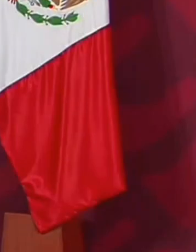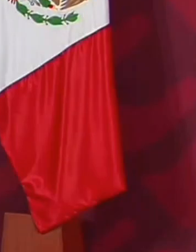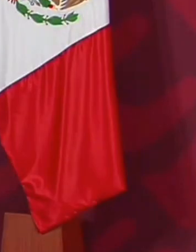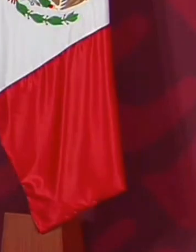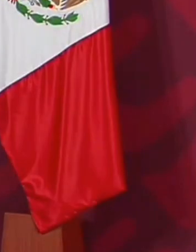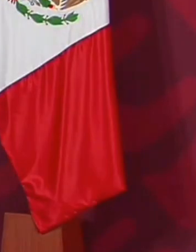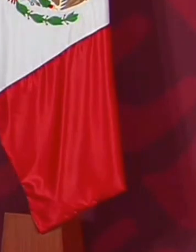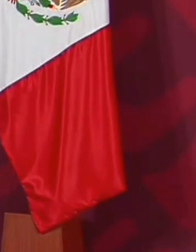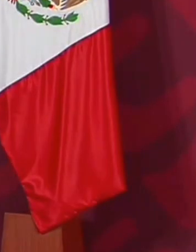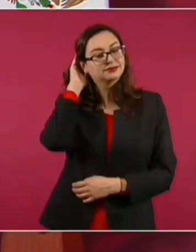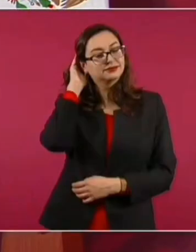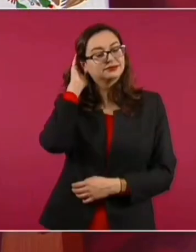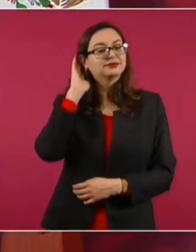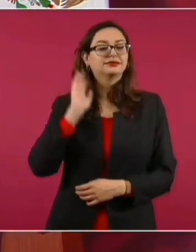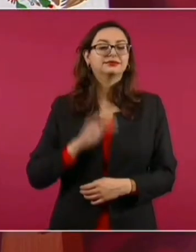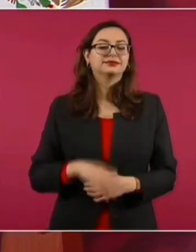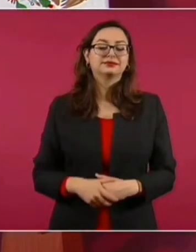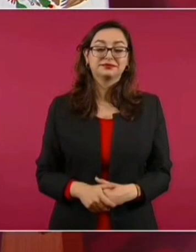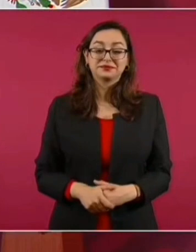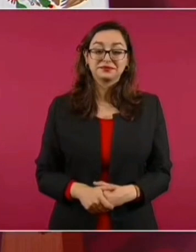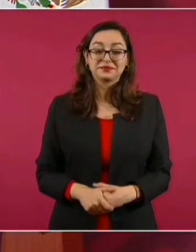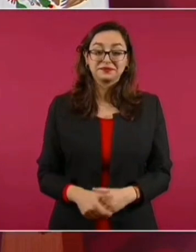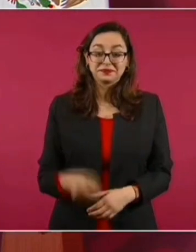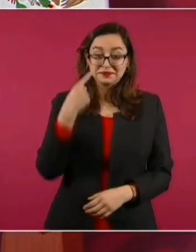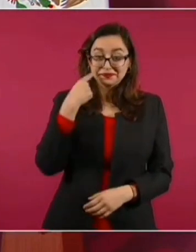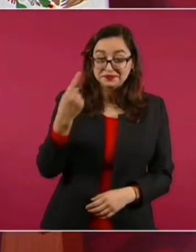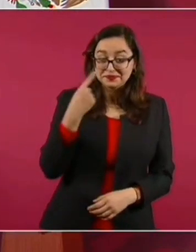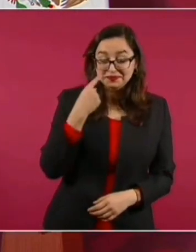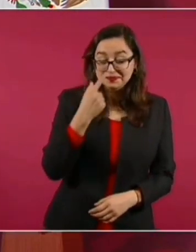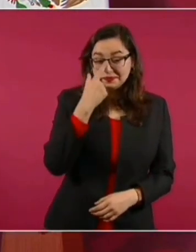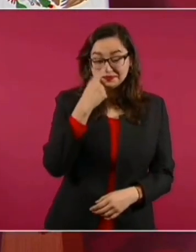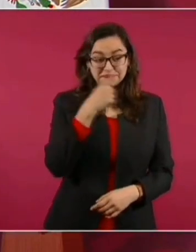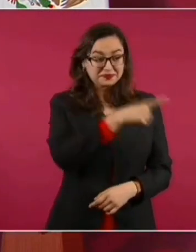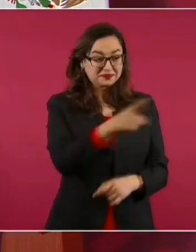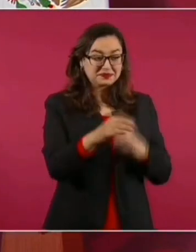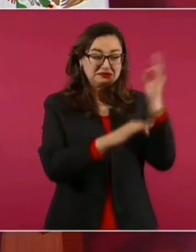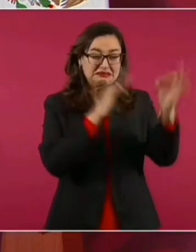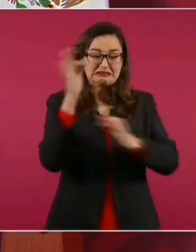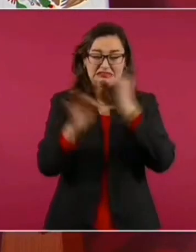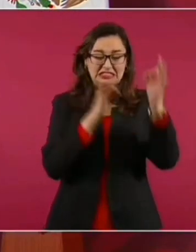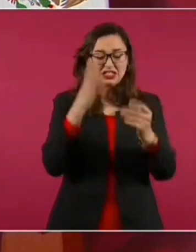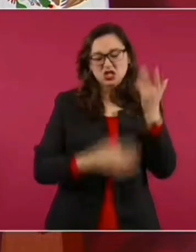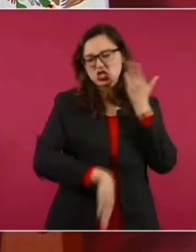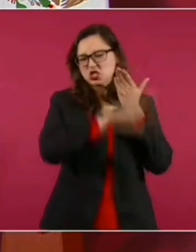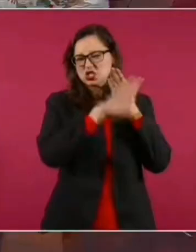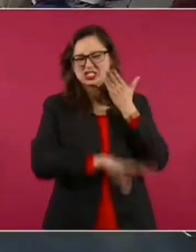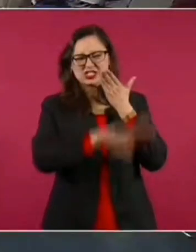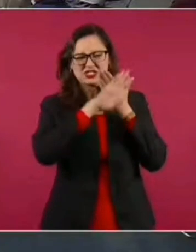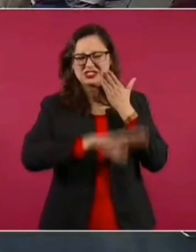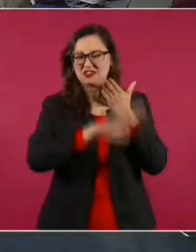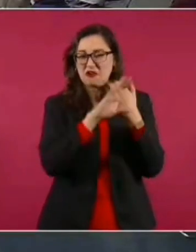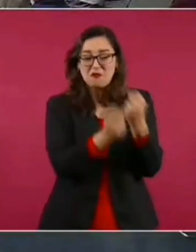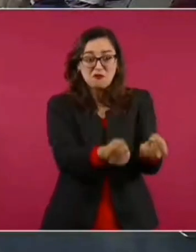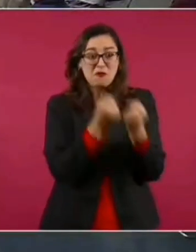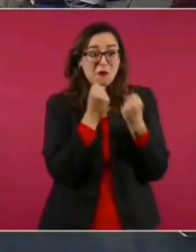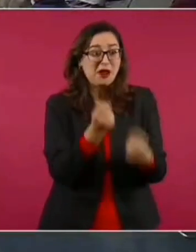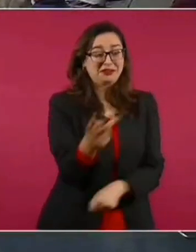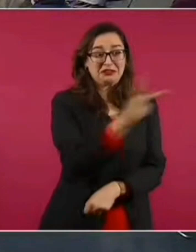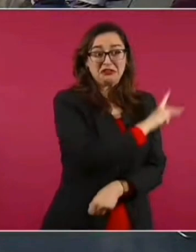como nunca en los medios convencionales, con honrosas excepciones. Pero miren,